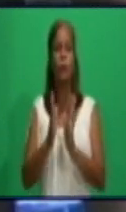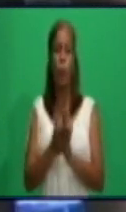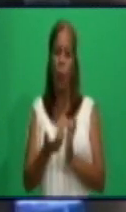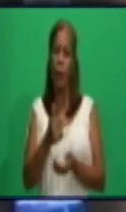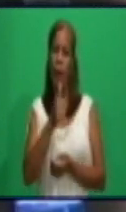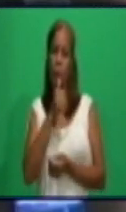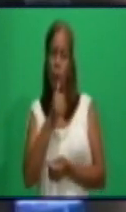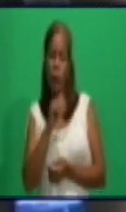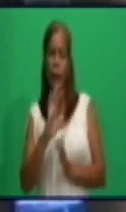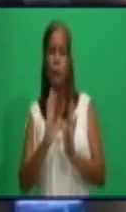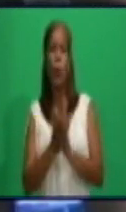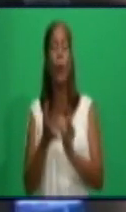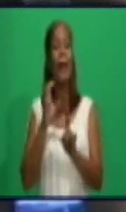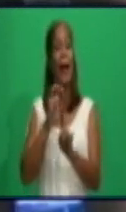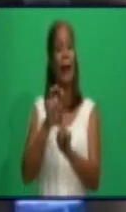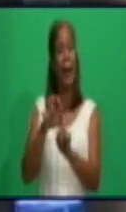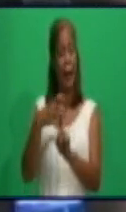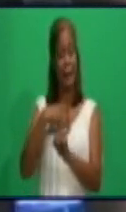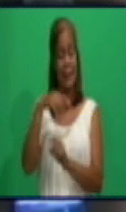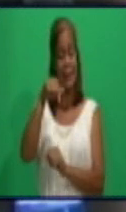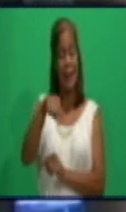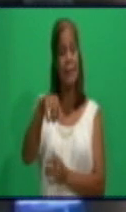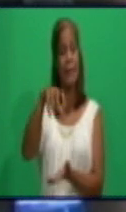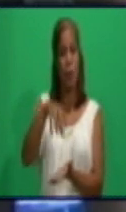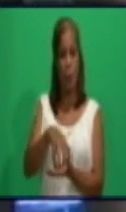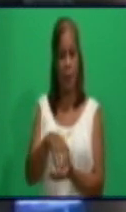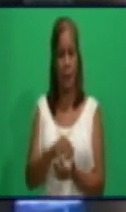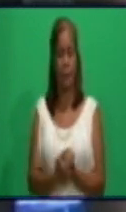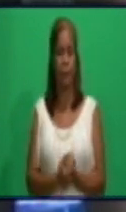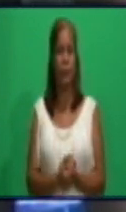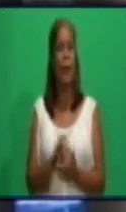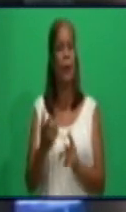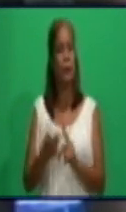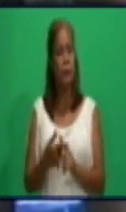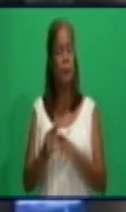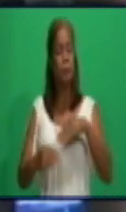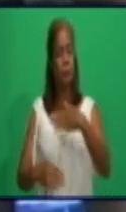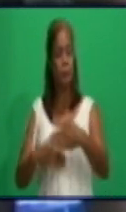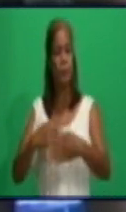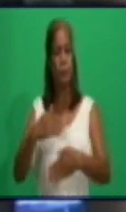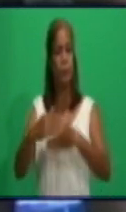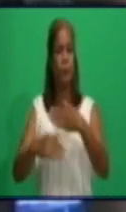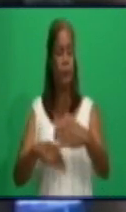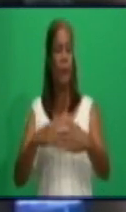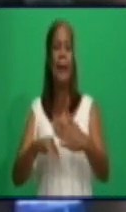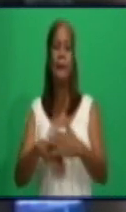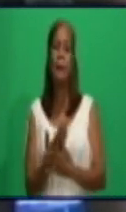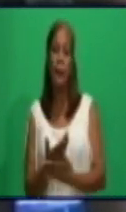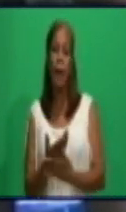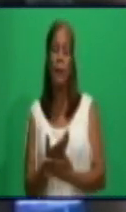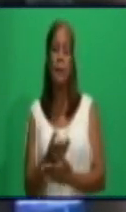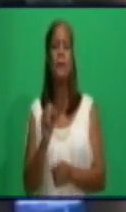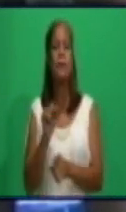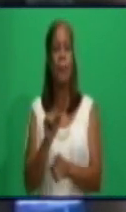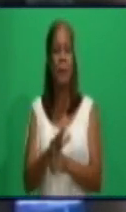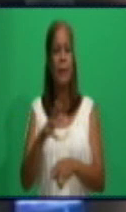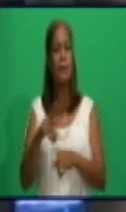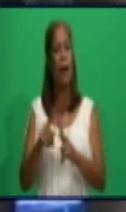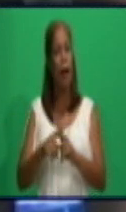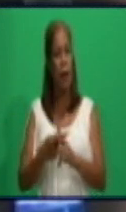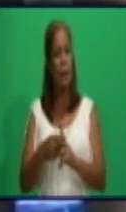desde el punto de vista de aseguramiento logístico de estas instituciones. Y que en el transcurso del día se les comienza a dar tratamiento y con la